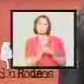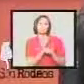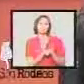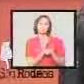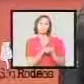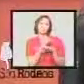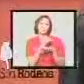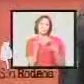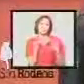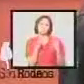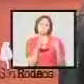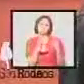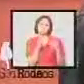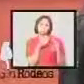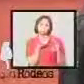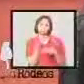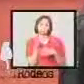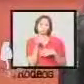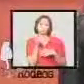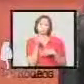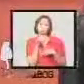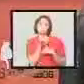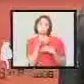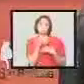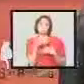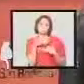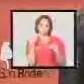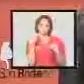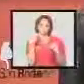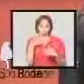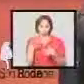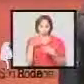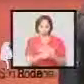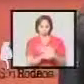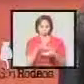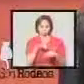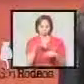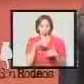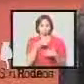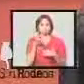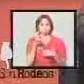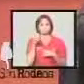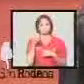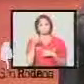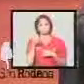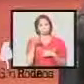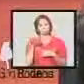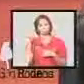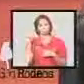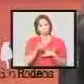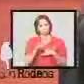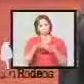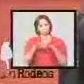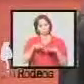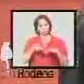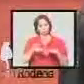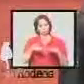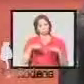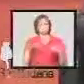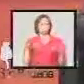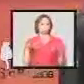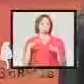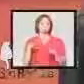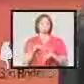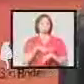en el mercado una tasa de interés tan baja como la que tenemos en este programa, que es del 6.5, es la tasa básica pasiva a un